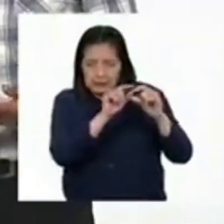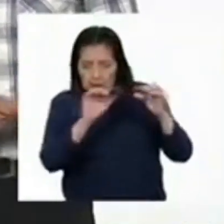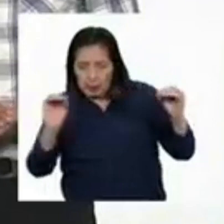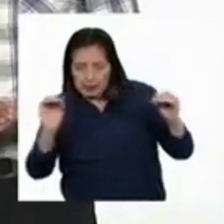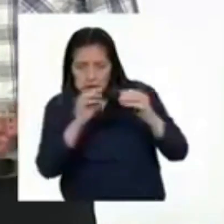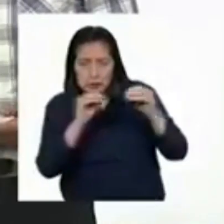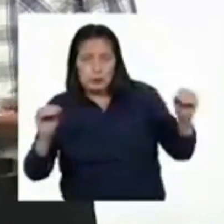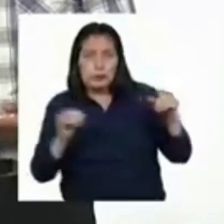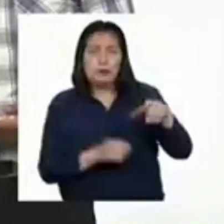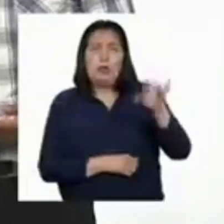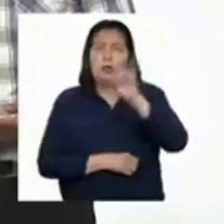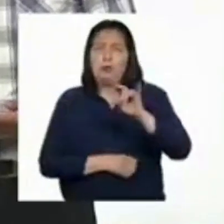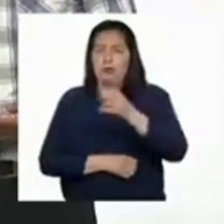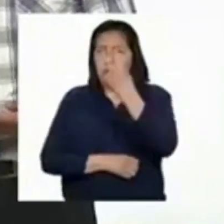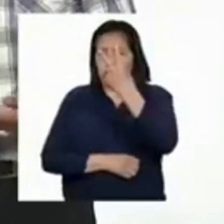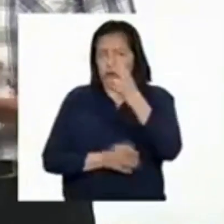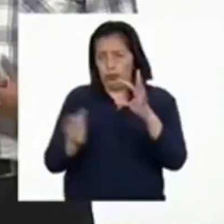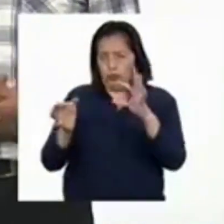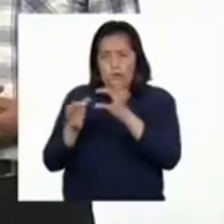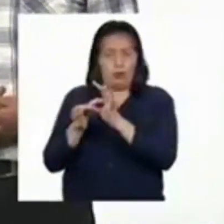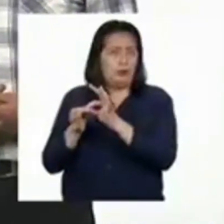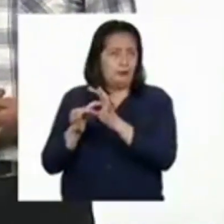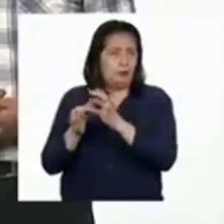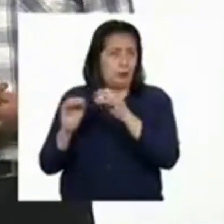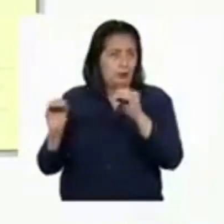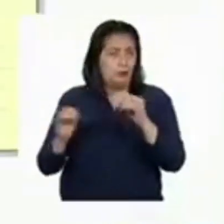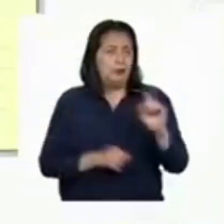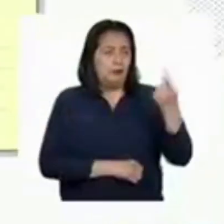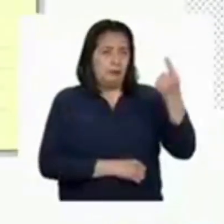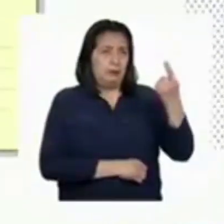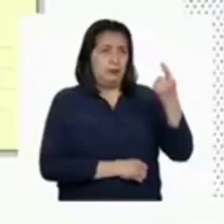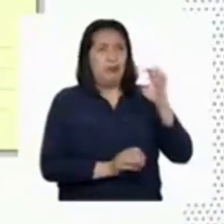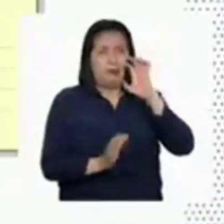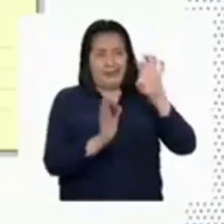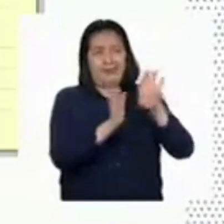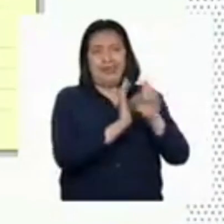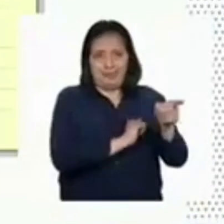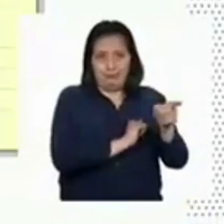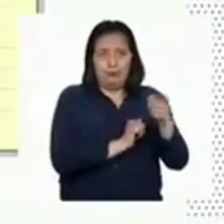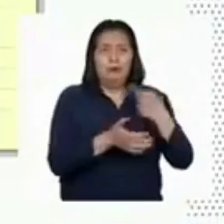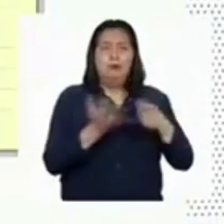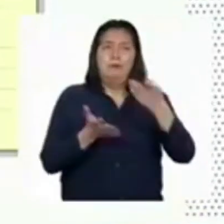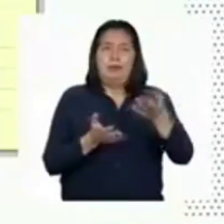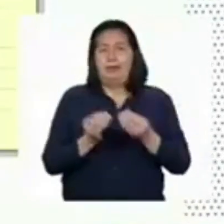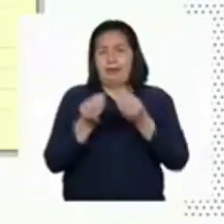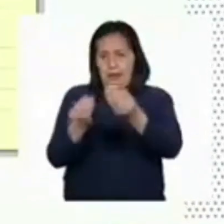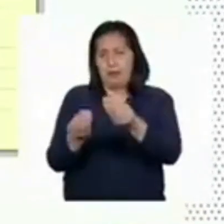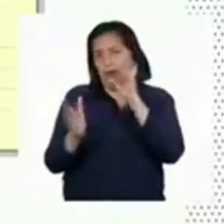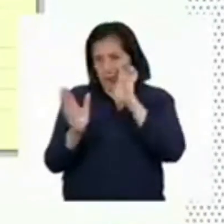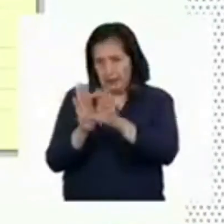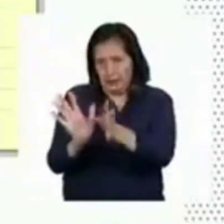oración acabas de usar dos conectores. Primero usaste por ejemplo, para introducir un